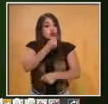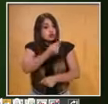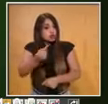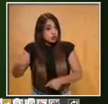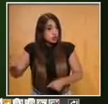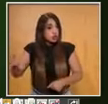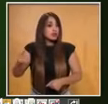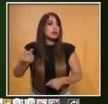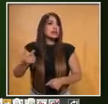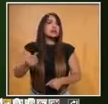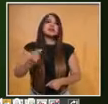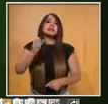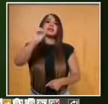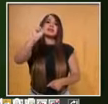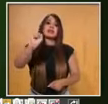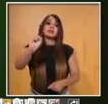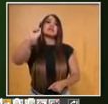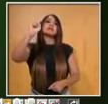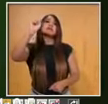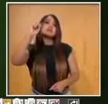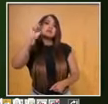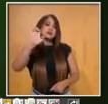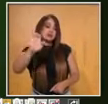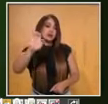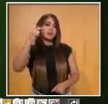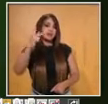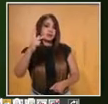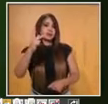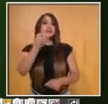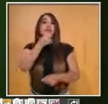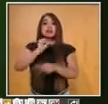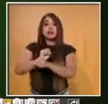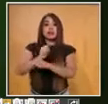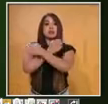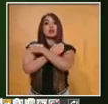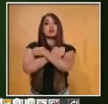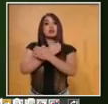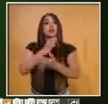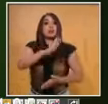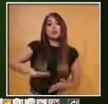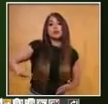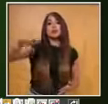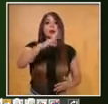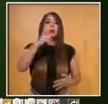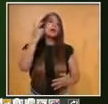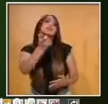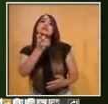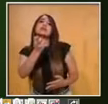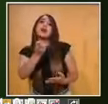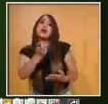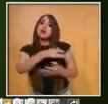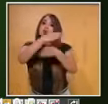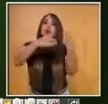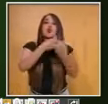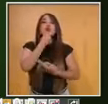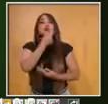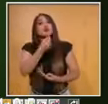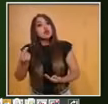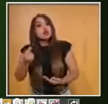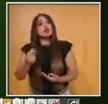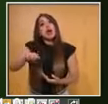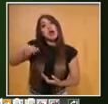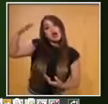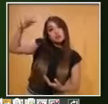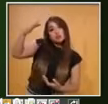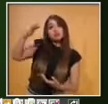SEP, la Secretaría de Educación Pública. Bueno, eso cambió la vida de las personas, así como de los niños y adultos, y se empezaron